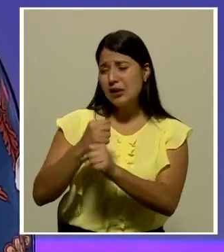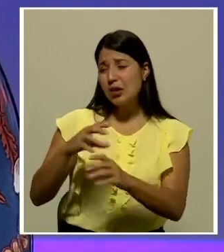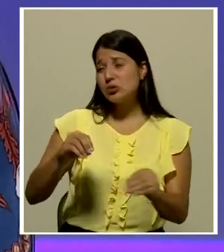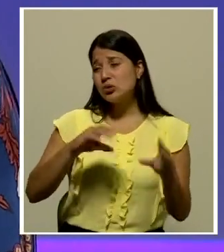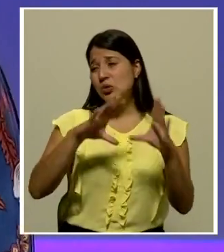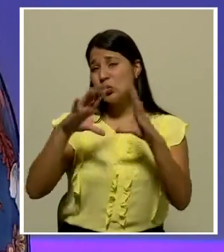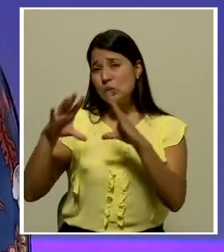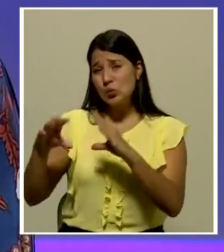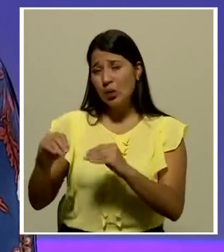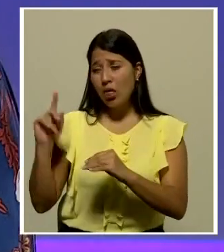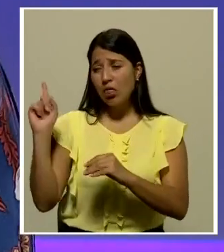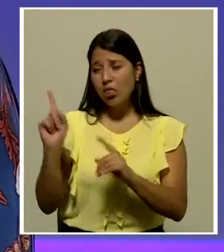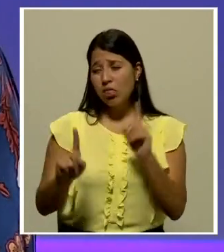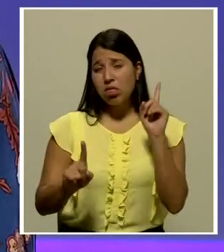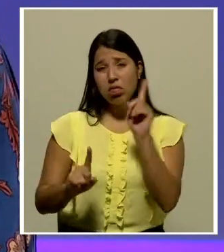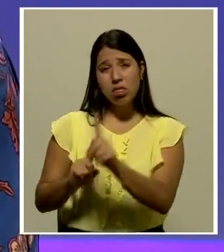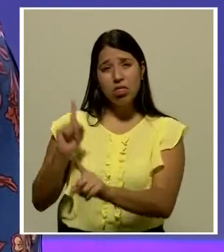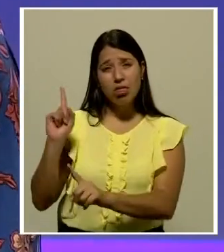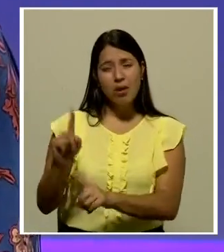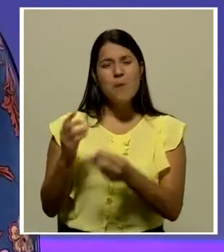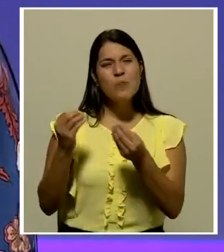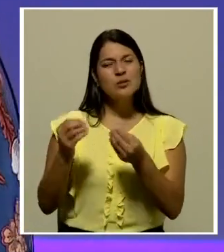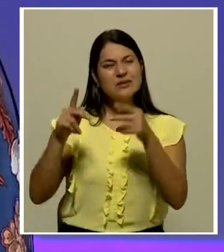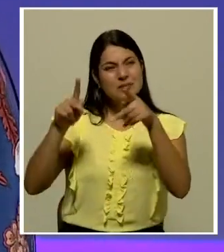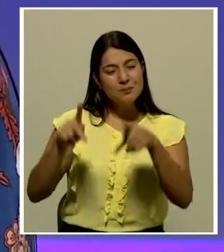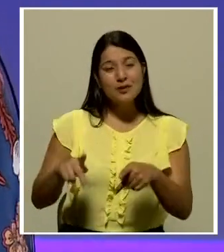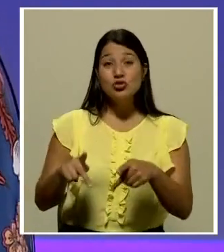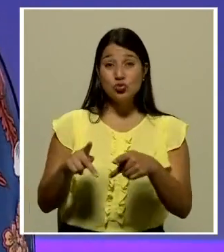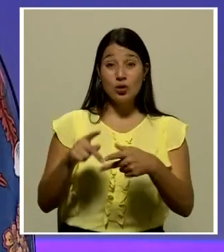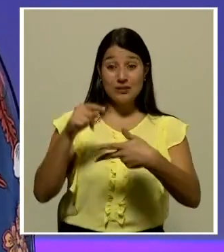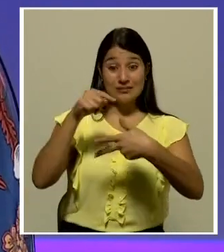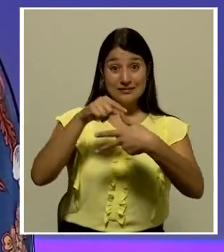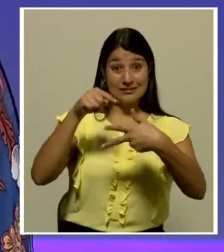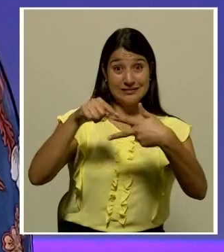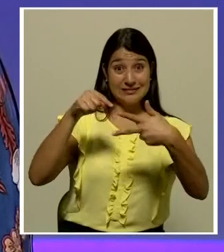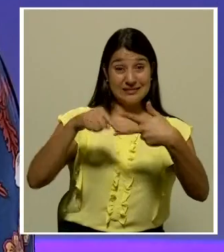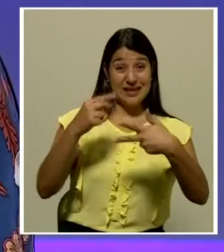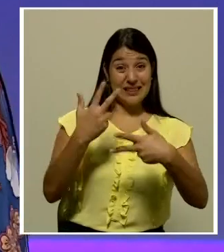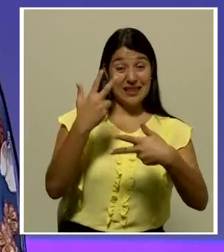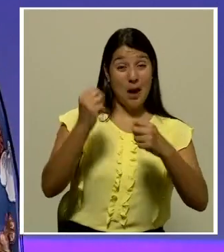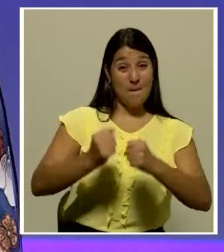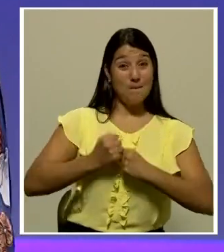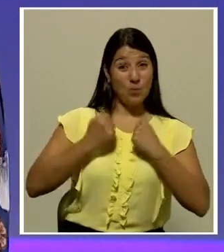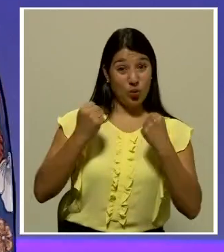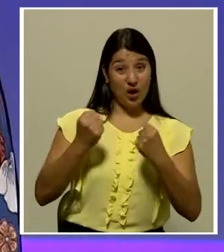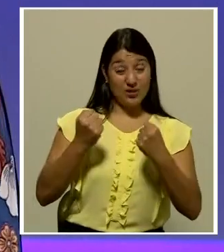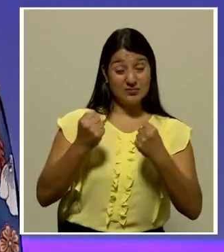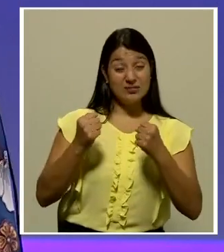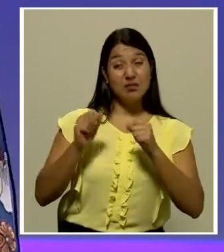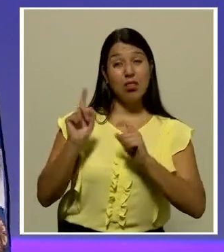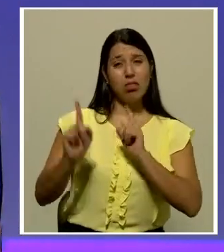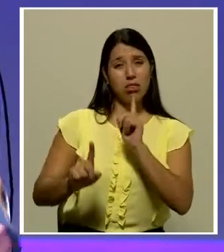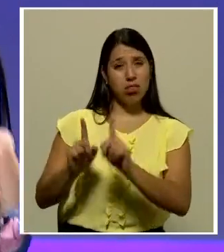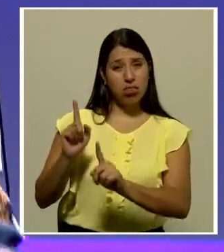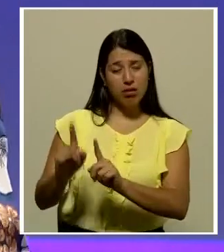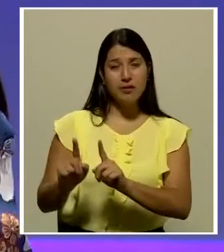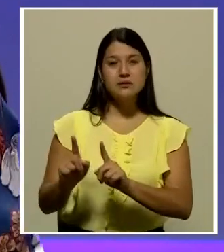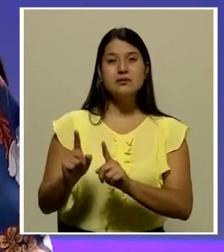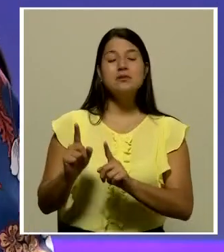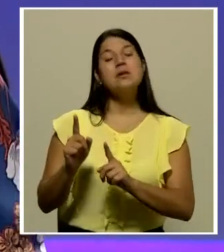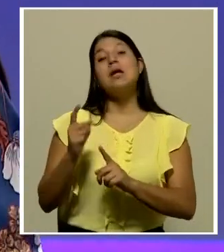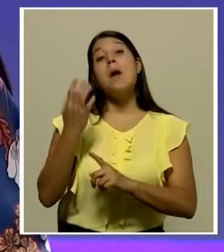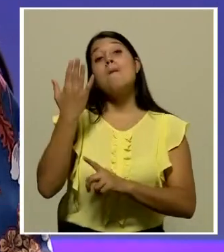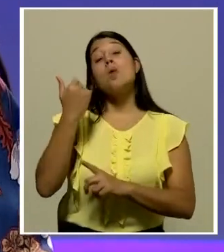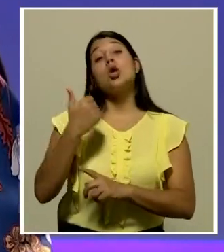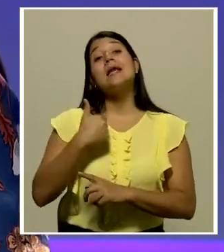personajes del ámbito legislativo, del Poder Ejecutivo y del Poder Judicial, que pues reunían como característica